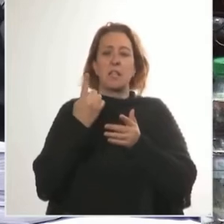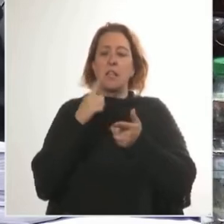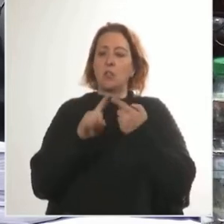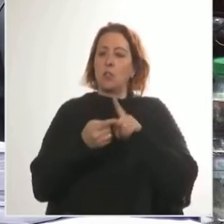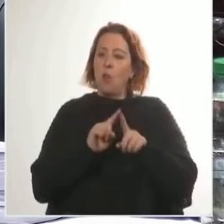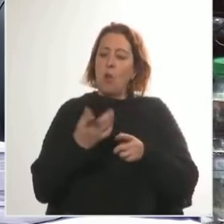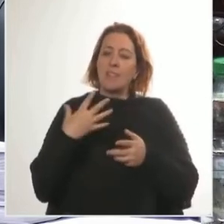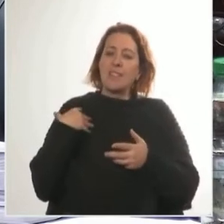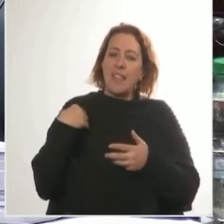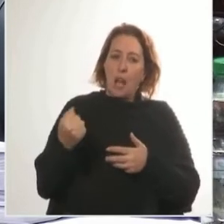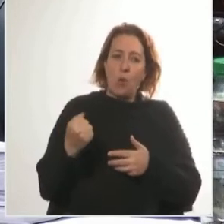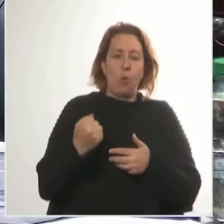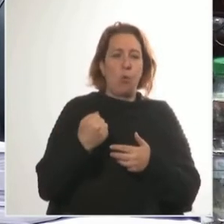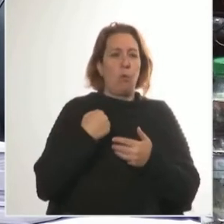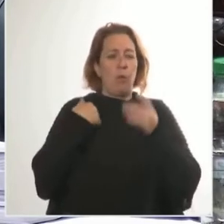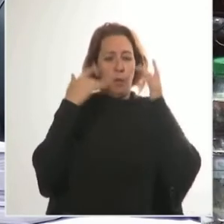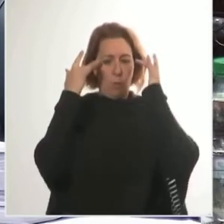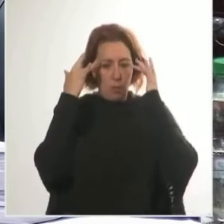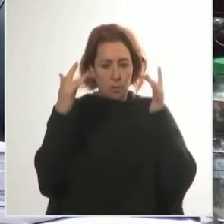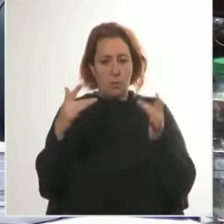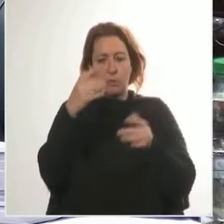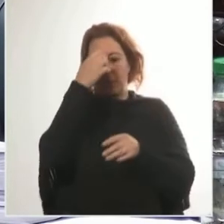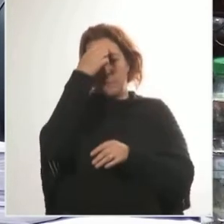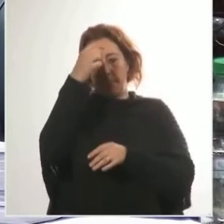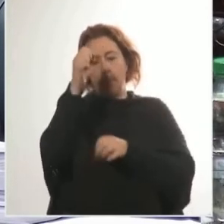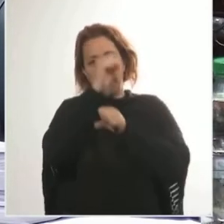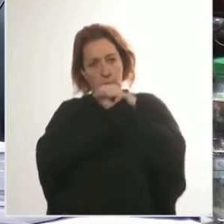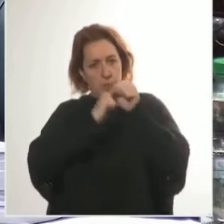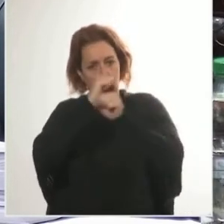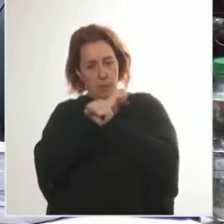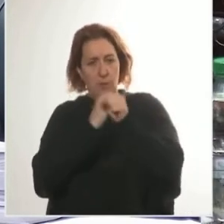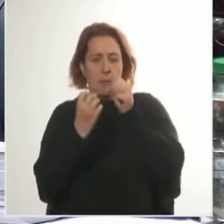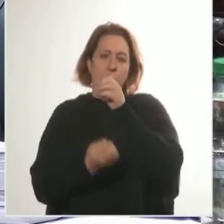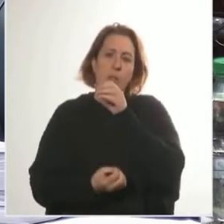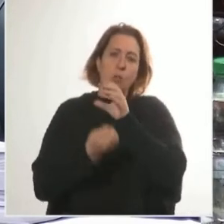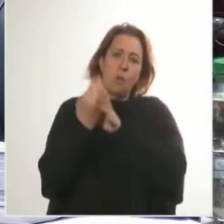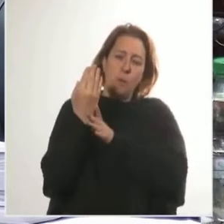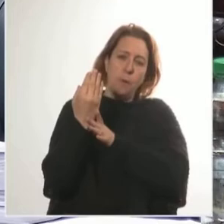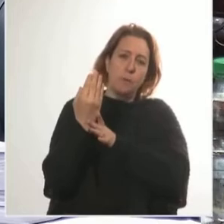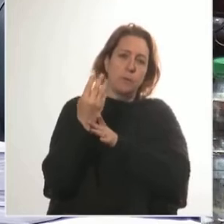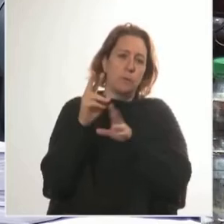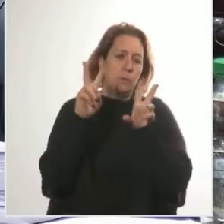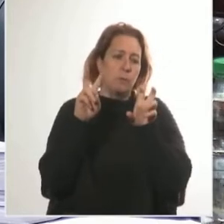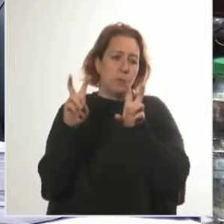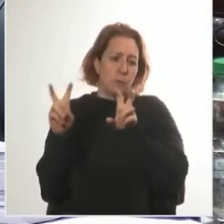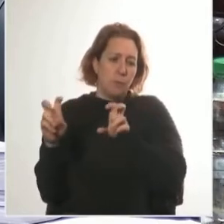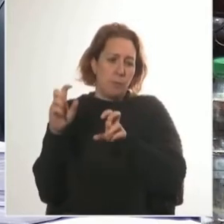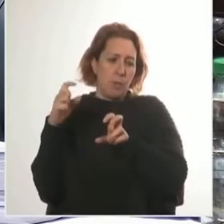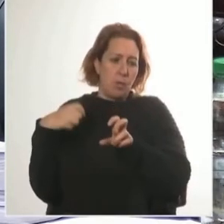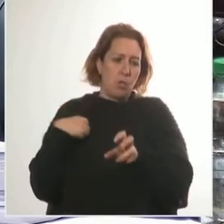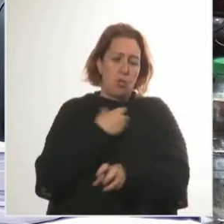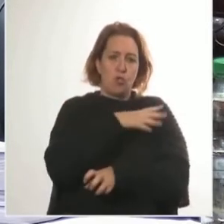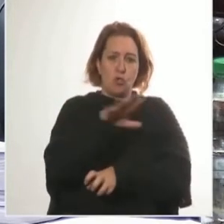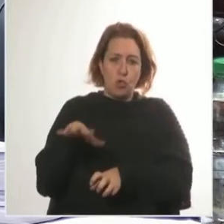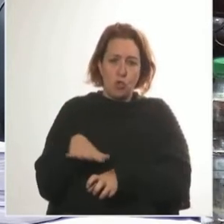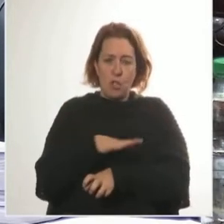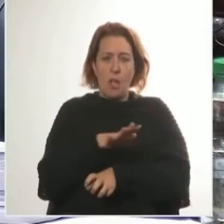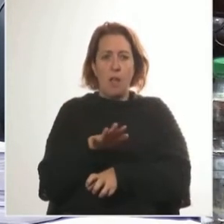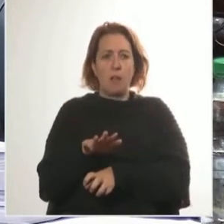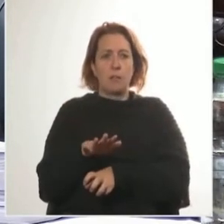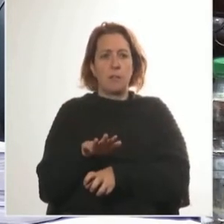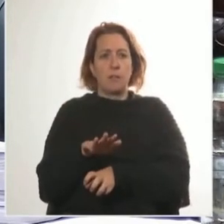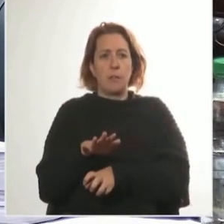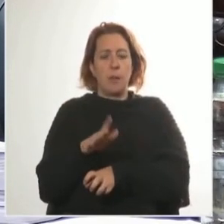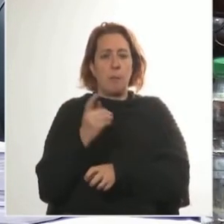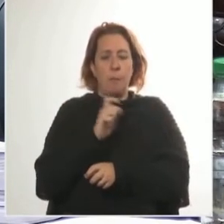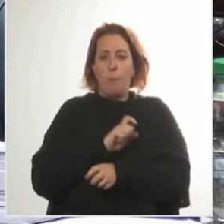con la educación, con la ciencia y tecnología, con la innovación, con los temas sociales, ¿verdad?, por